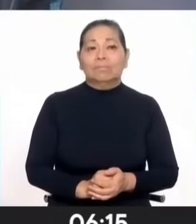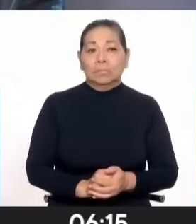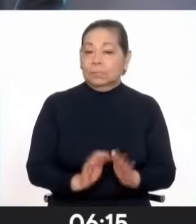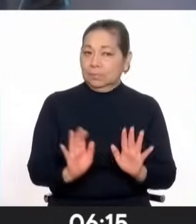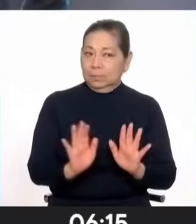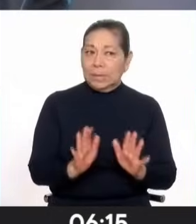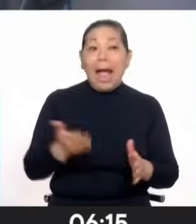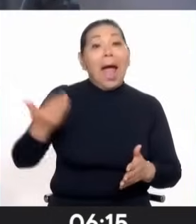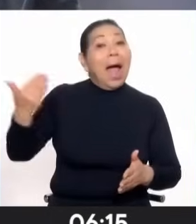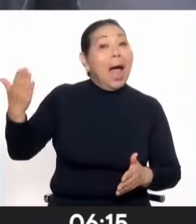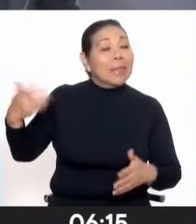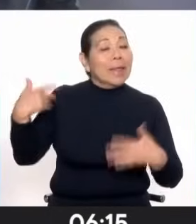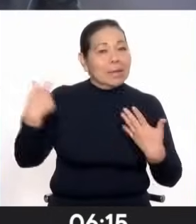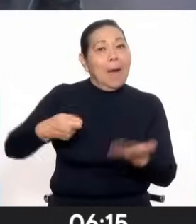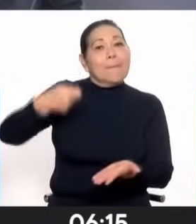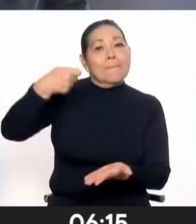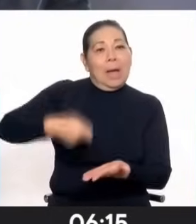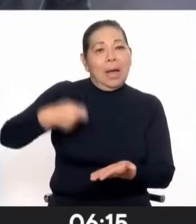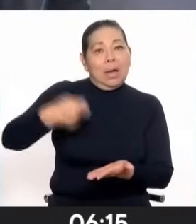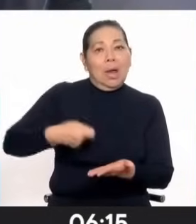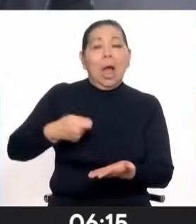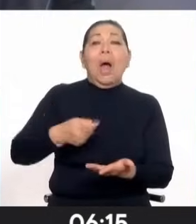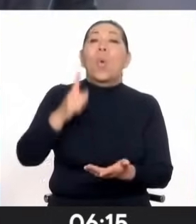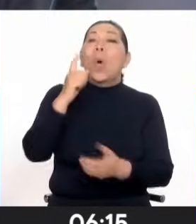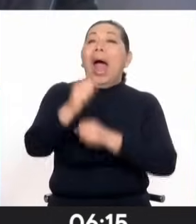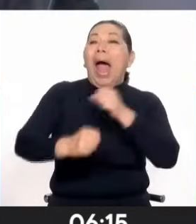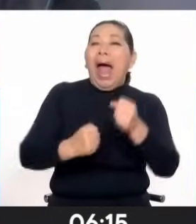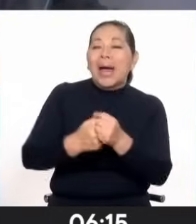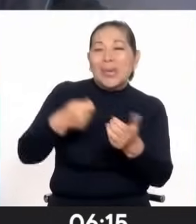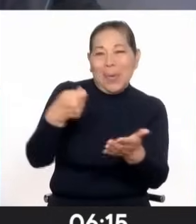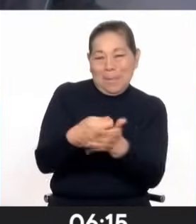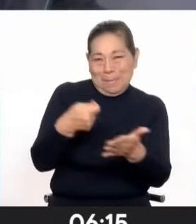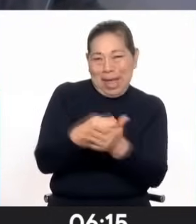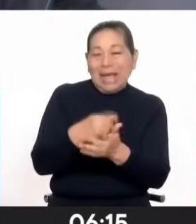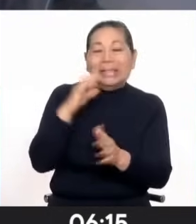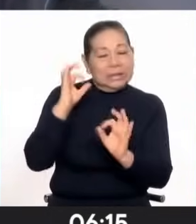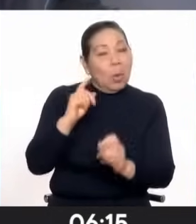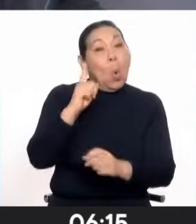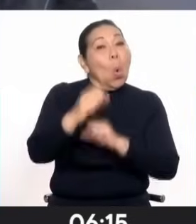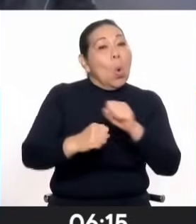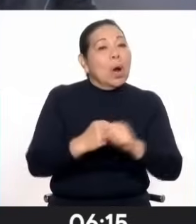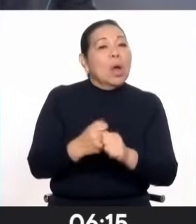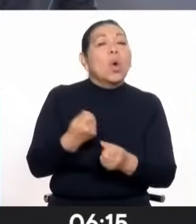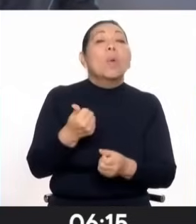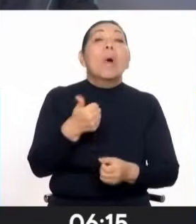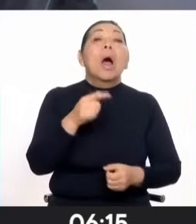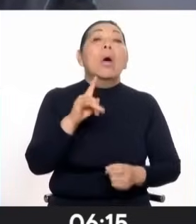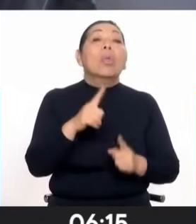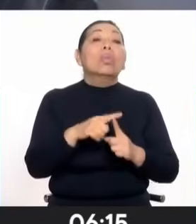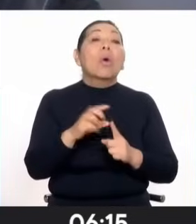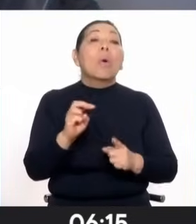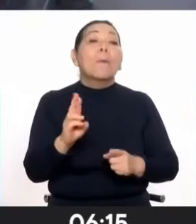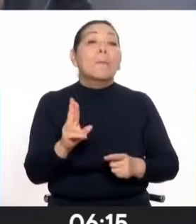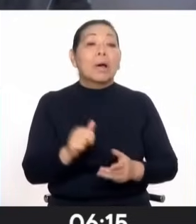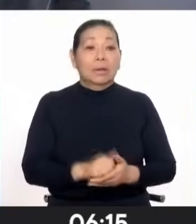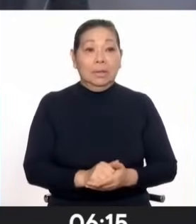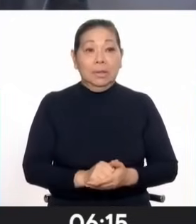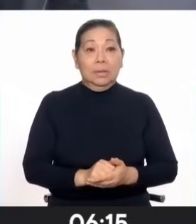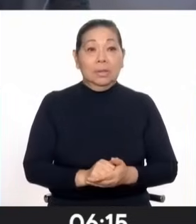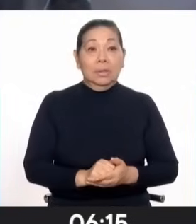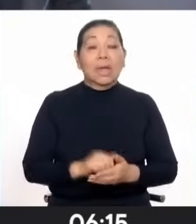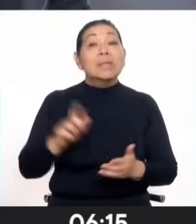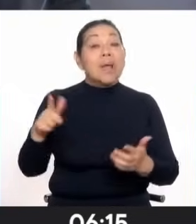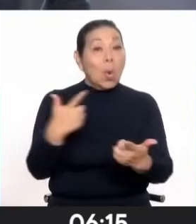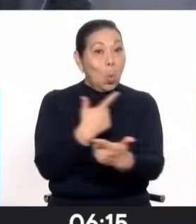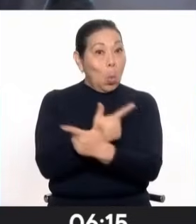No. Anteriormente hemos pagado autovalúo. Tenemos autovalúo que estaban pagando anualmente. ¿Pero cómo pagan autovalúo si este terreno no es de ustedes? El San